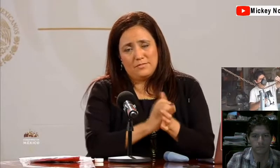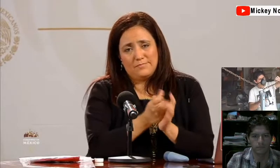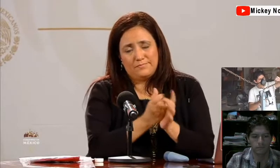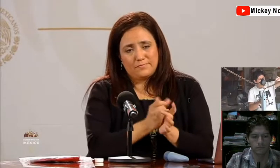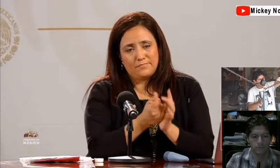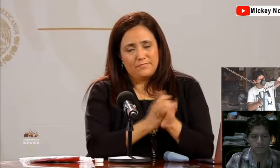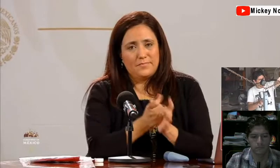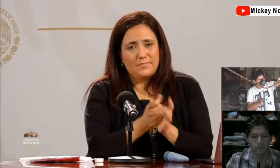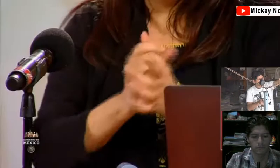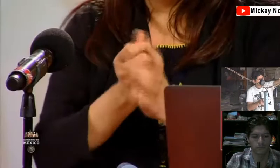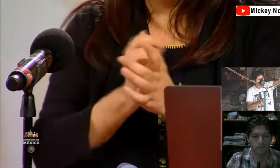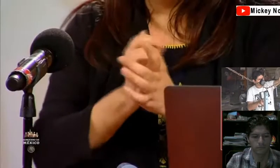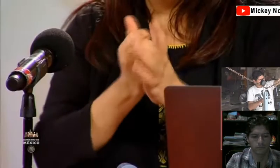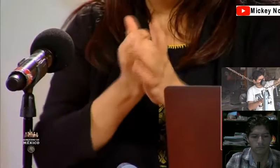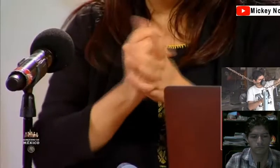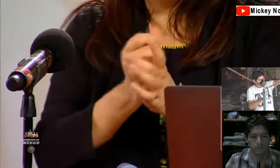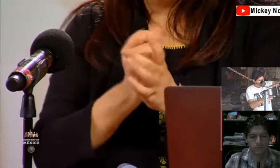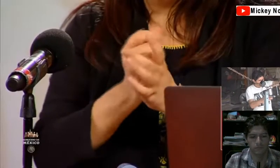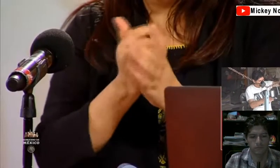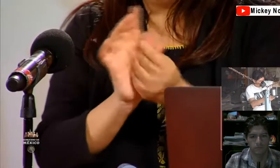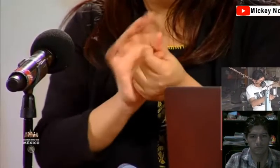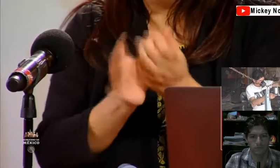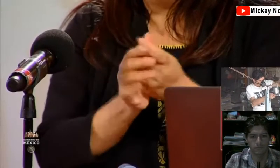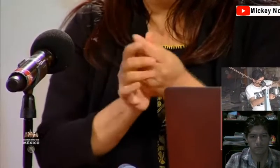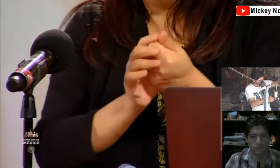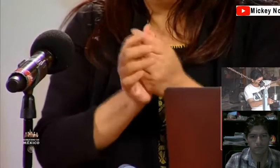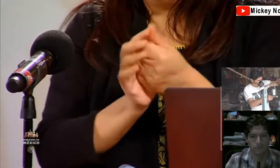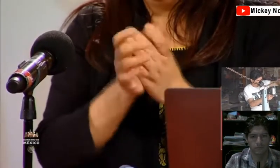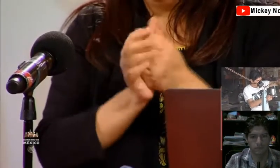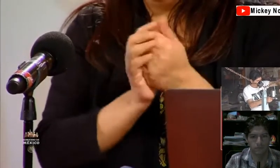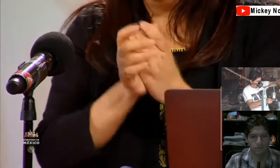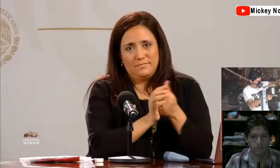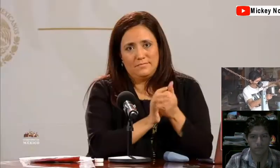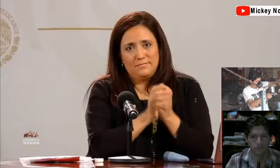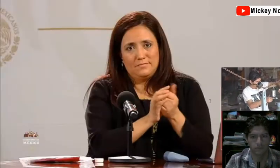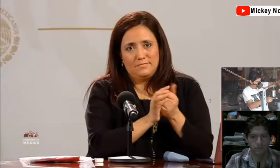manos. Esto es muy importante.